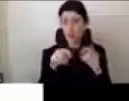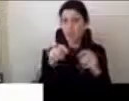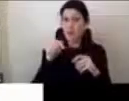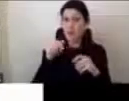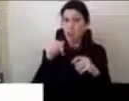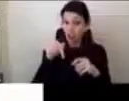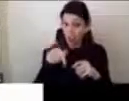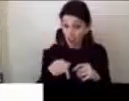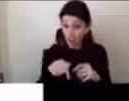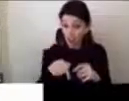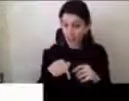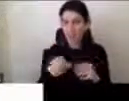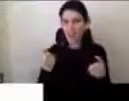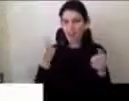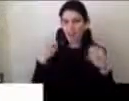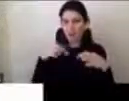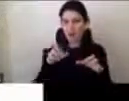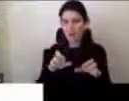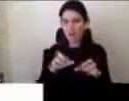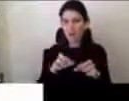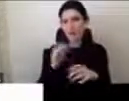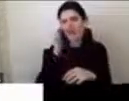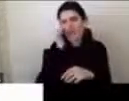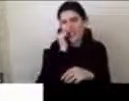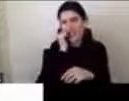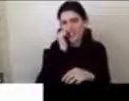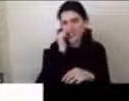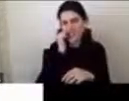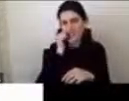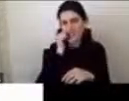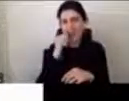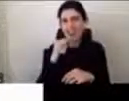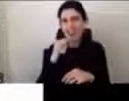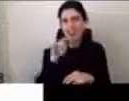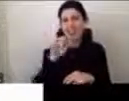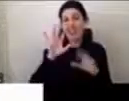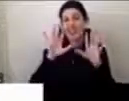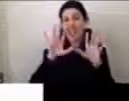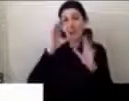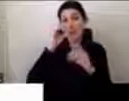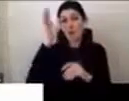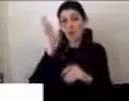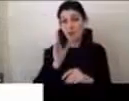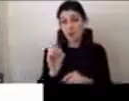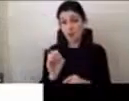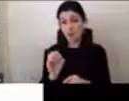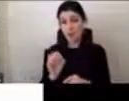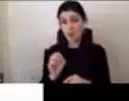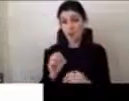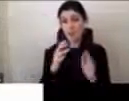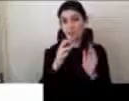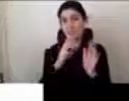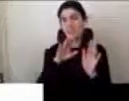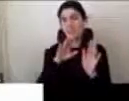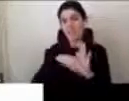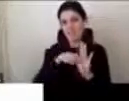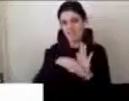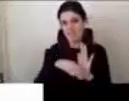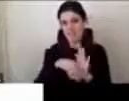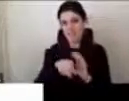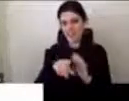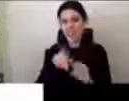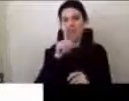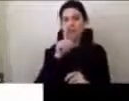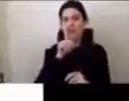oportunidad, la tienda nos ha regaloneado con un 10% de descuento en la compra de juegos de mesa utilizando el código que ahí aparece,